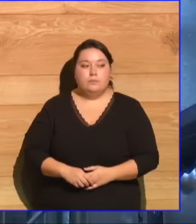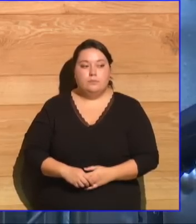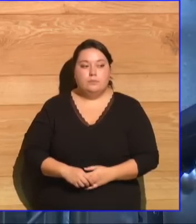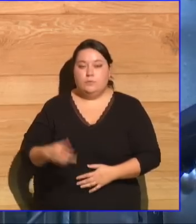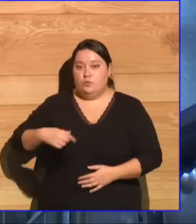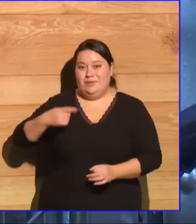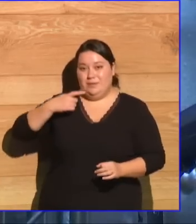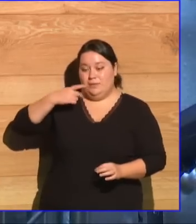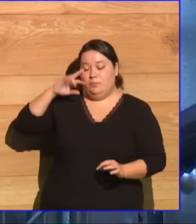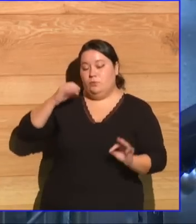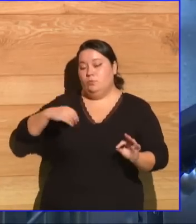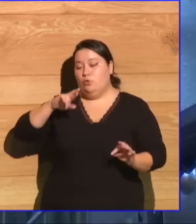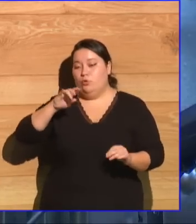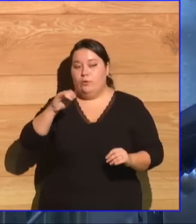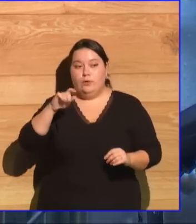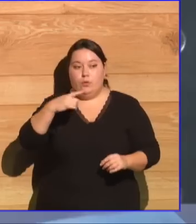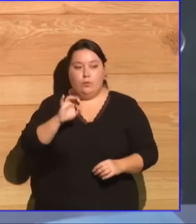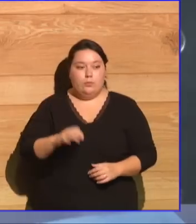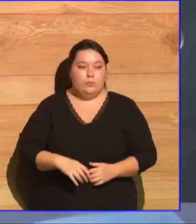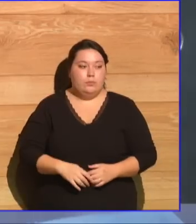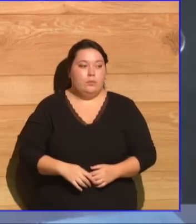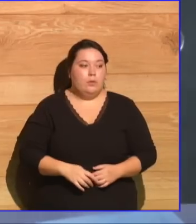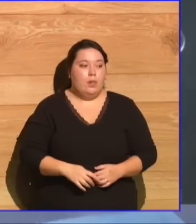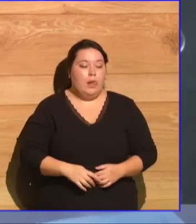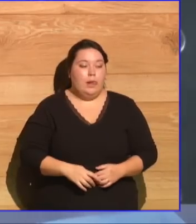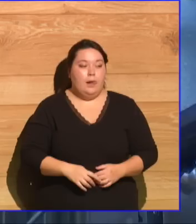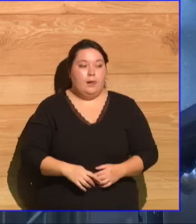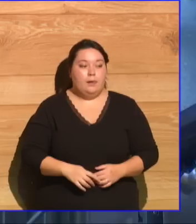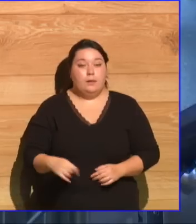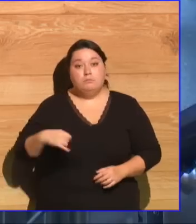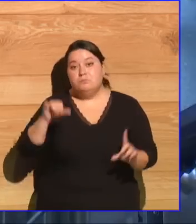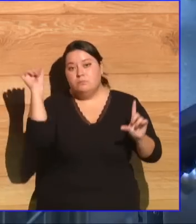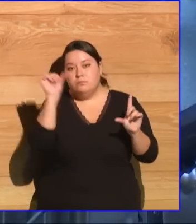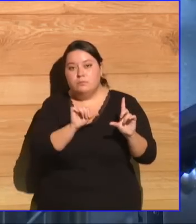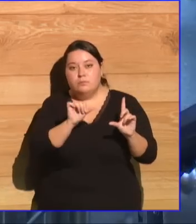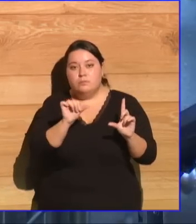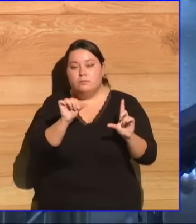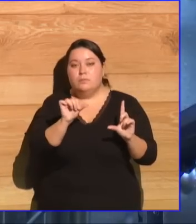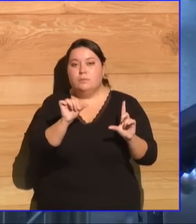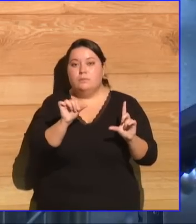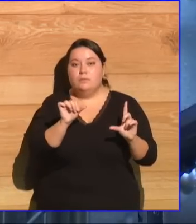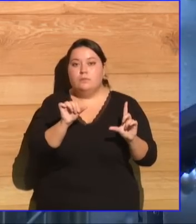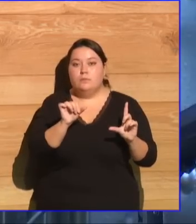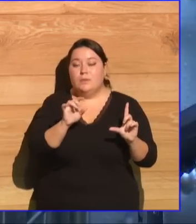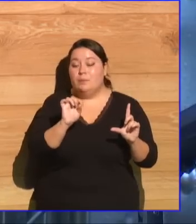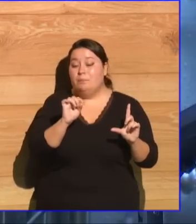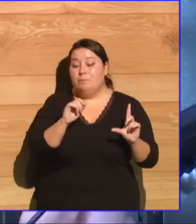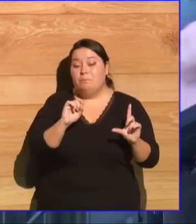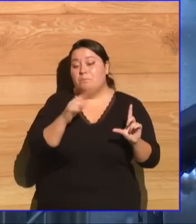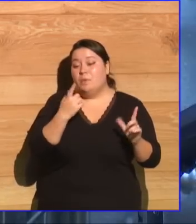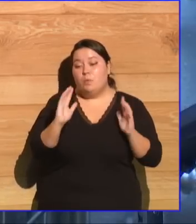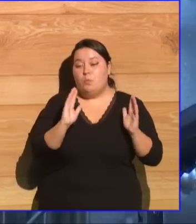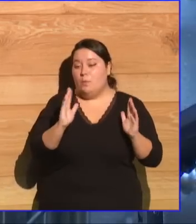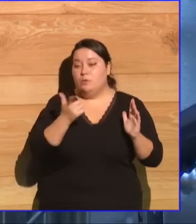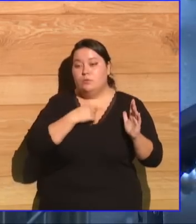experto como el de Rodrigo. No, está maravillosamente bien rodada. Y sobre todo que es una película que te encandila del minuto uno. O sea, puedes ponerla